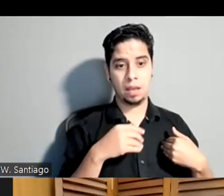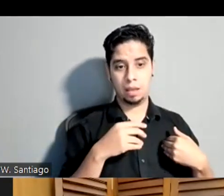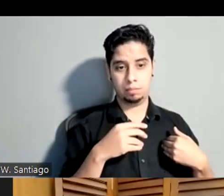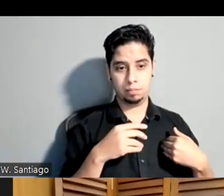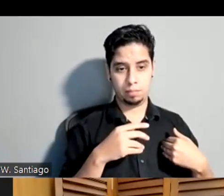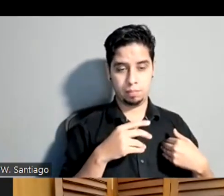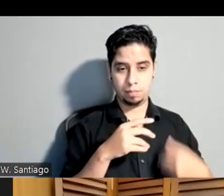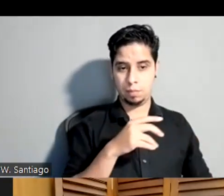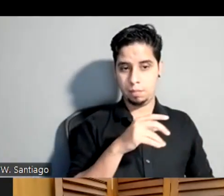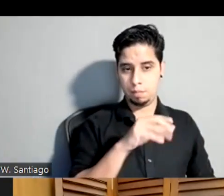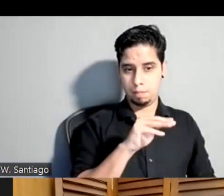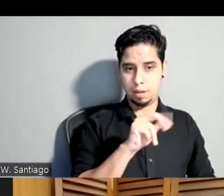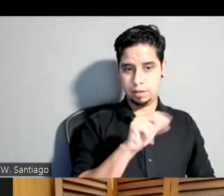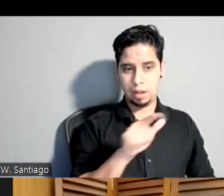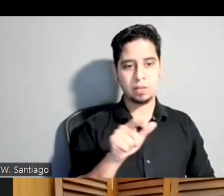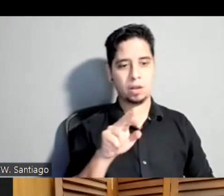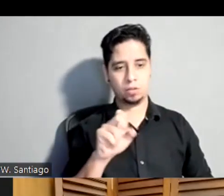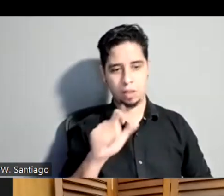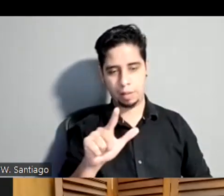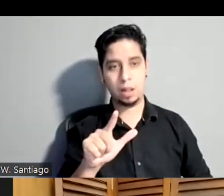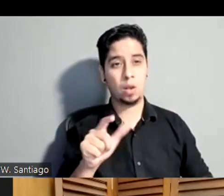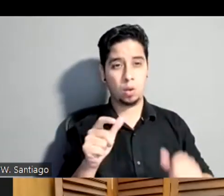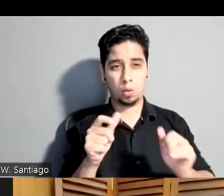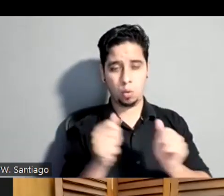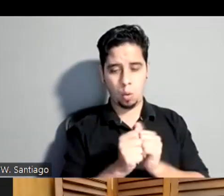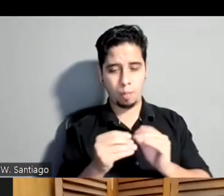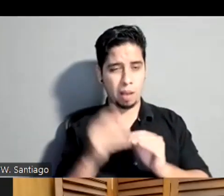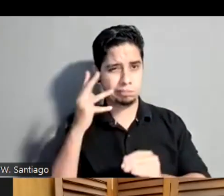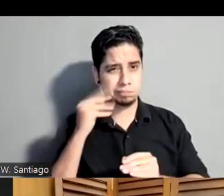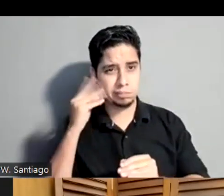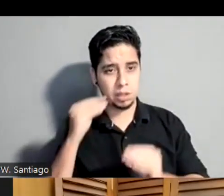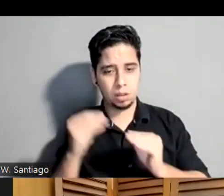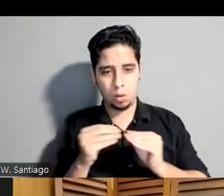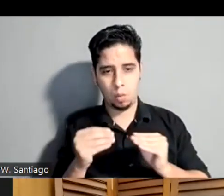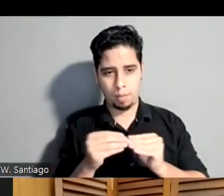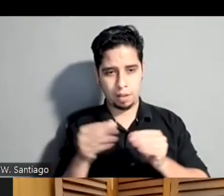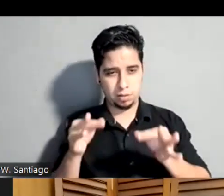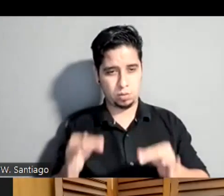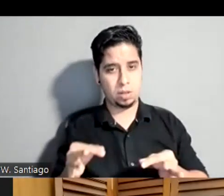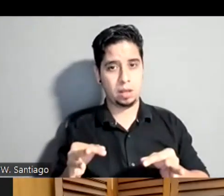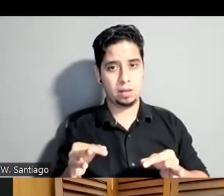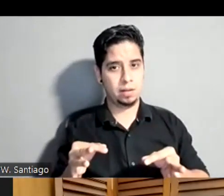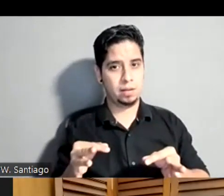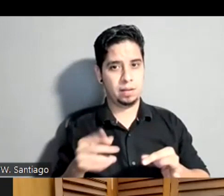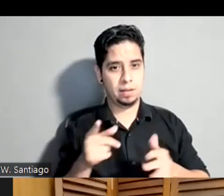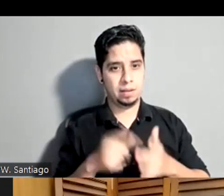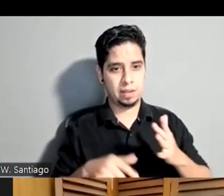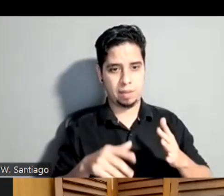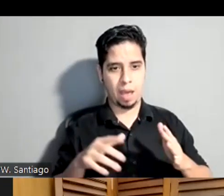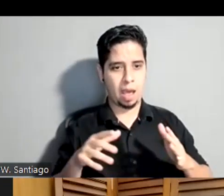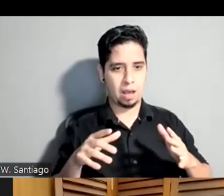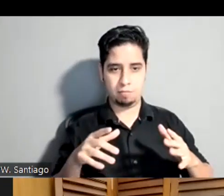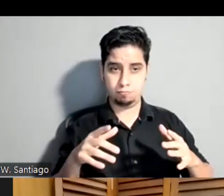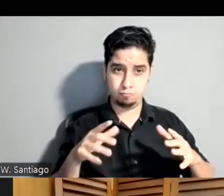O sea, porque es con más aprendizaje, con más seguridad, y que se va a comer los nenes crudos.